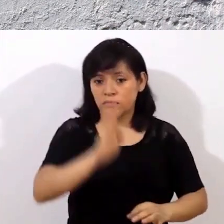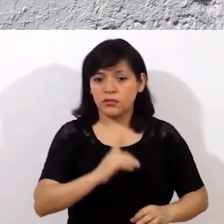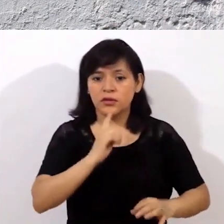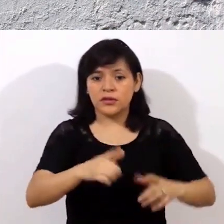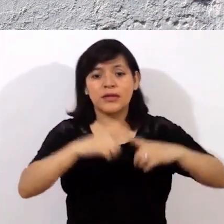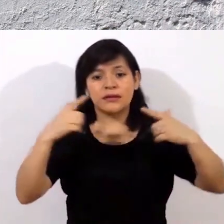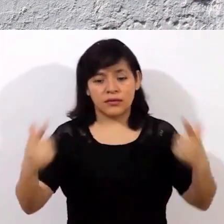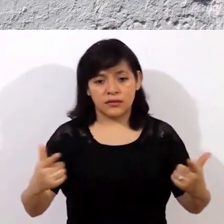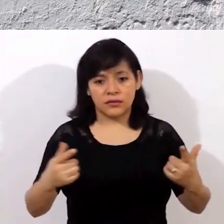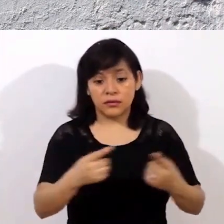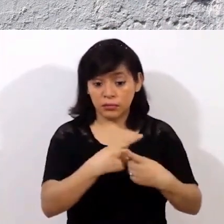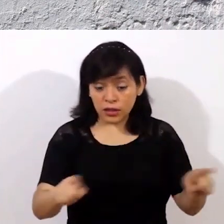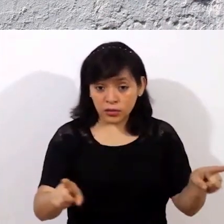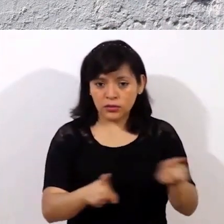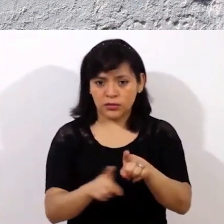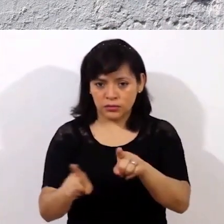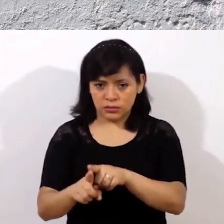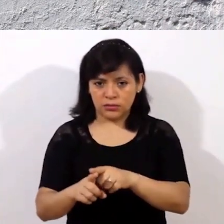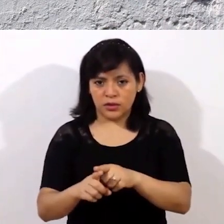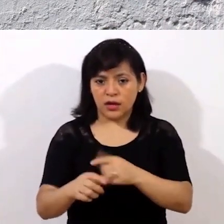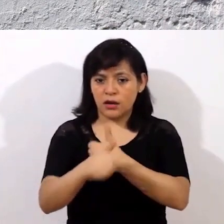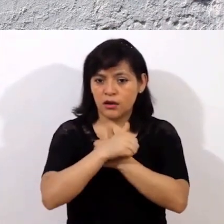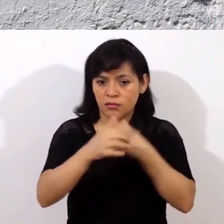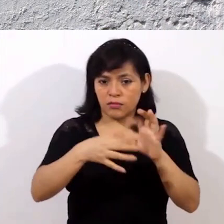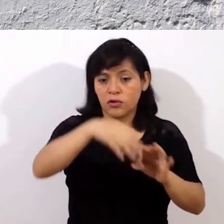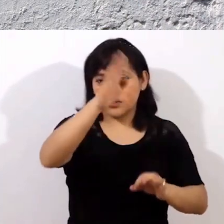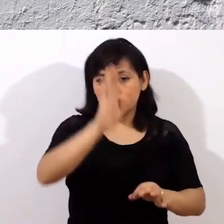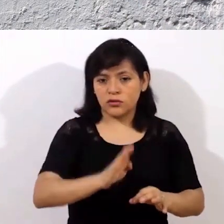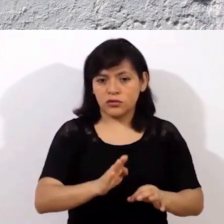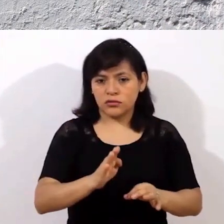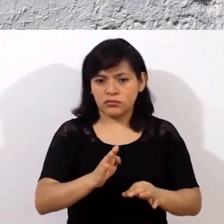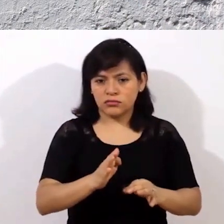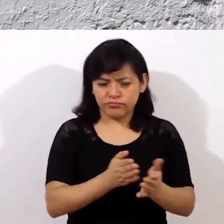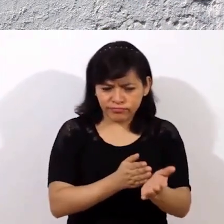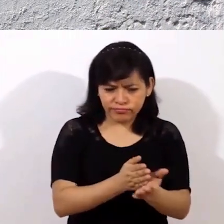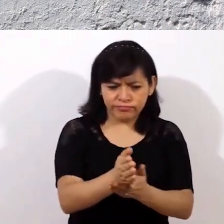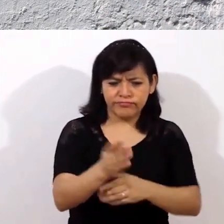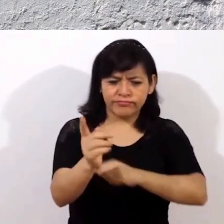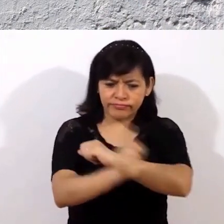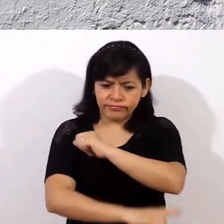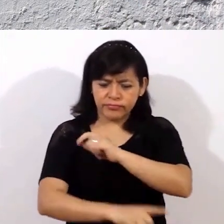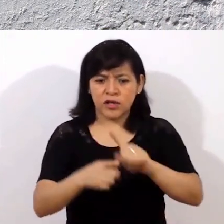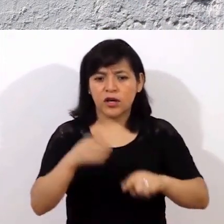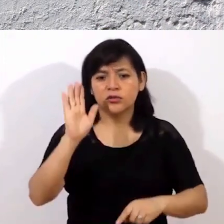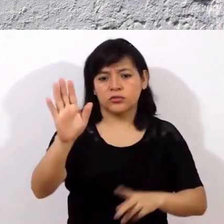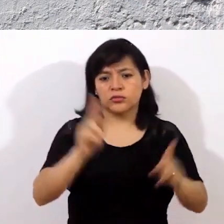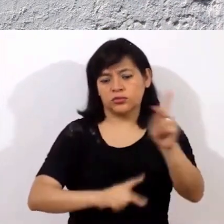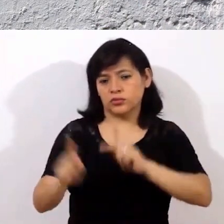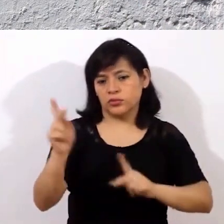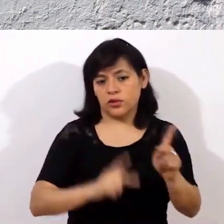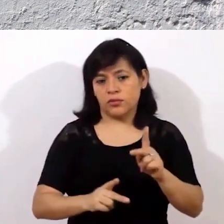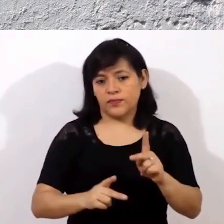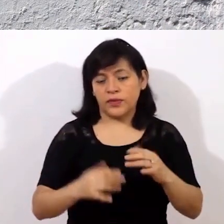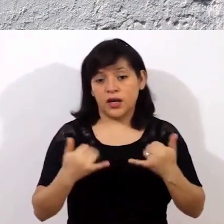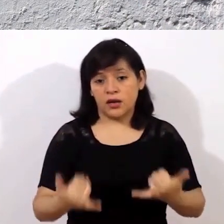trae disciplina para su pueblo. Dios le mandó a Oseas que se case con una mujer que tenía una mala vida. De